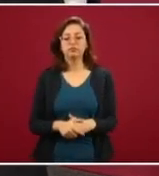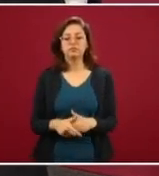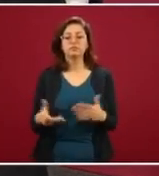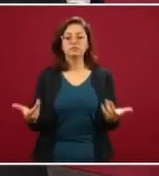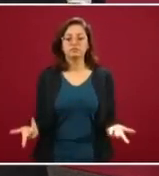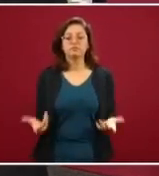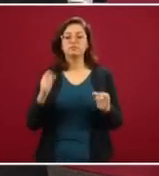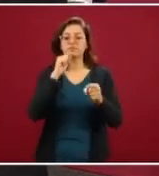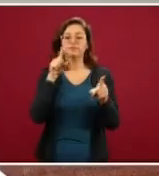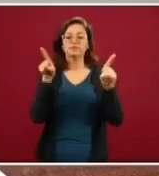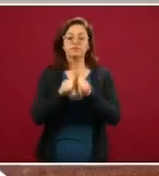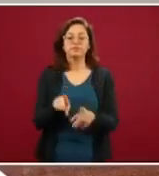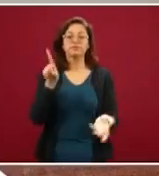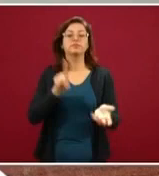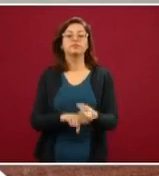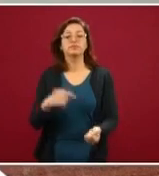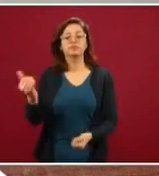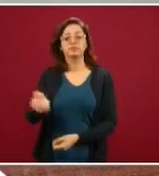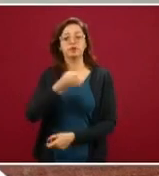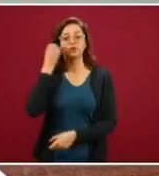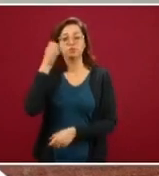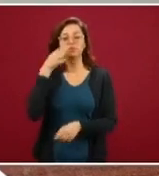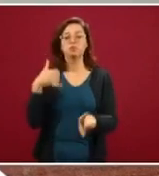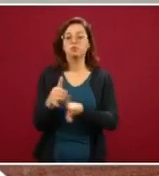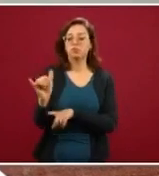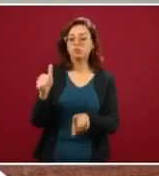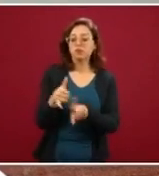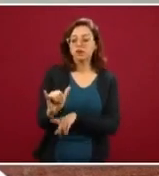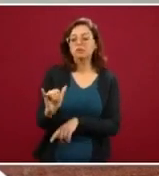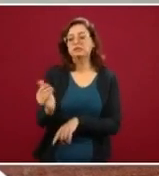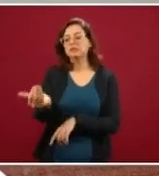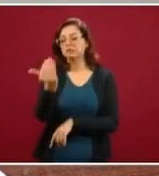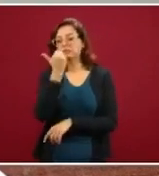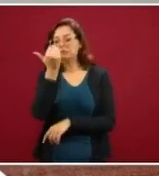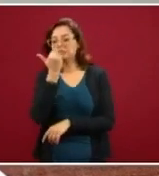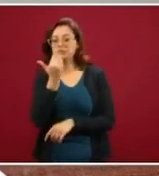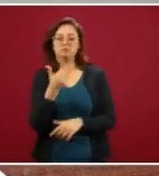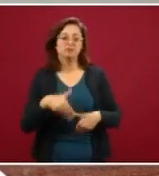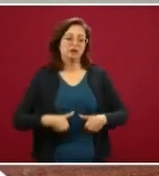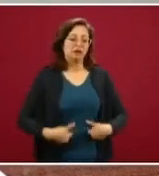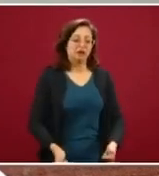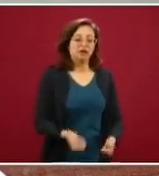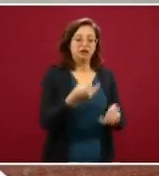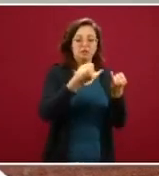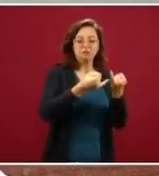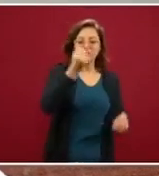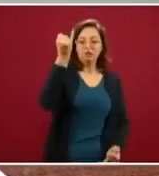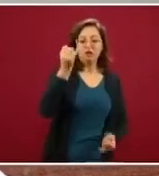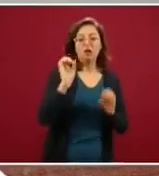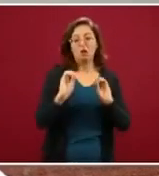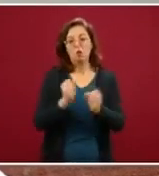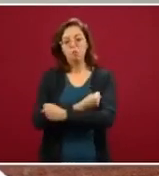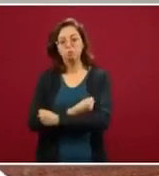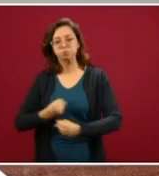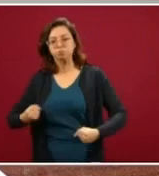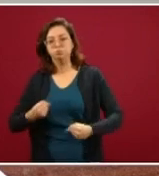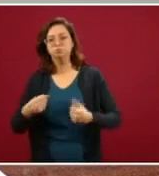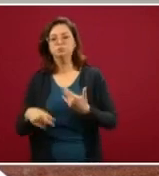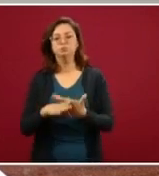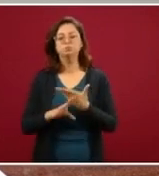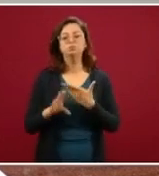el bullying por la mala alimentación, a veces por la desnutrición, a veces por la obesidad.